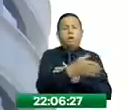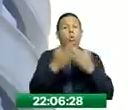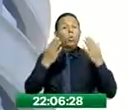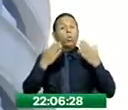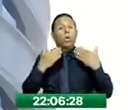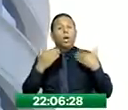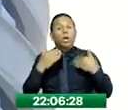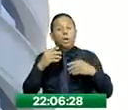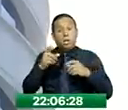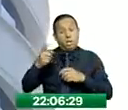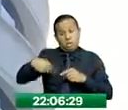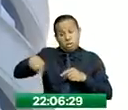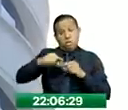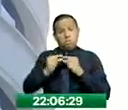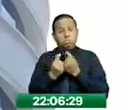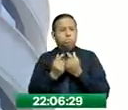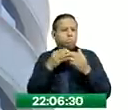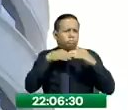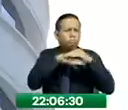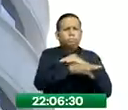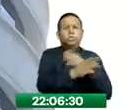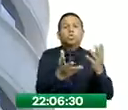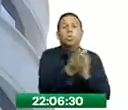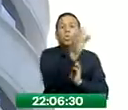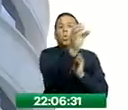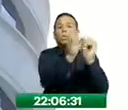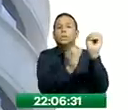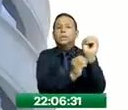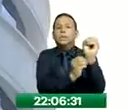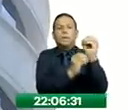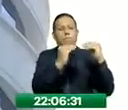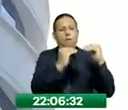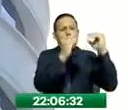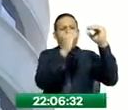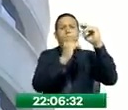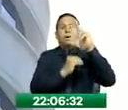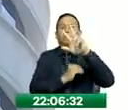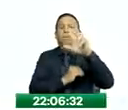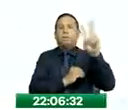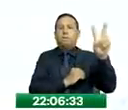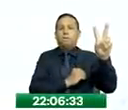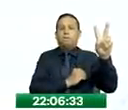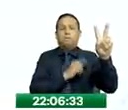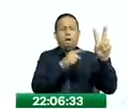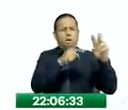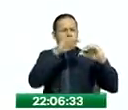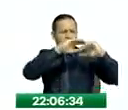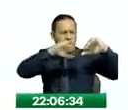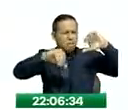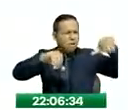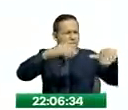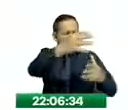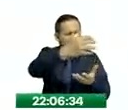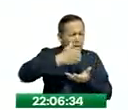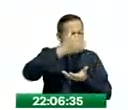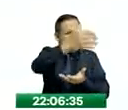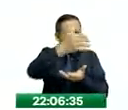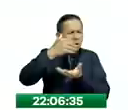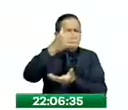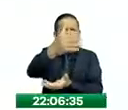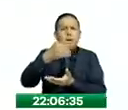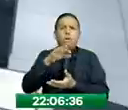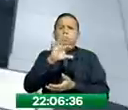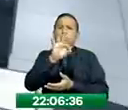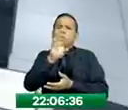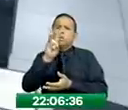hasta una oficina situada en el piso 32 de este edificio desde su interior decomisaron 96 cajas de cartón